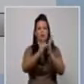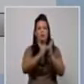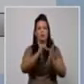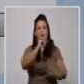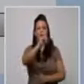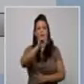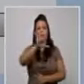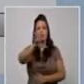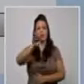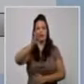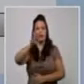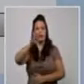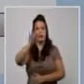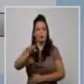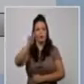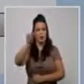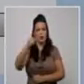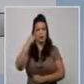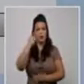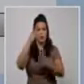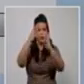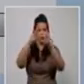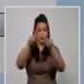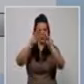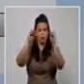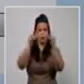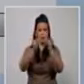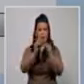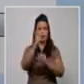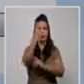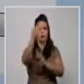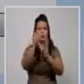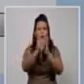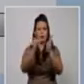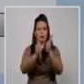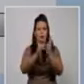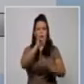cual hace un acumulado de